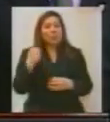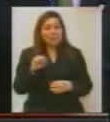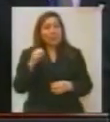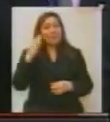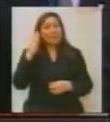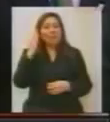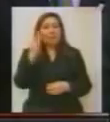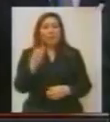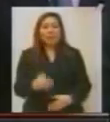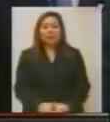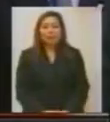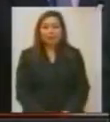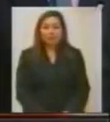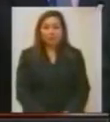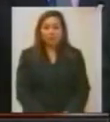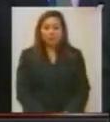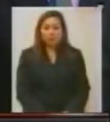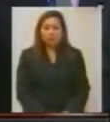¿Se ha